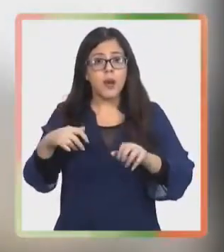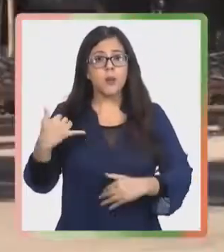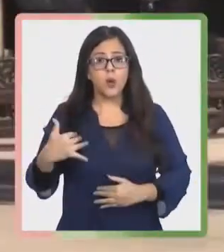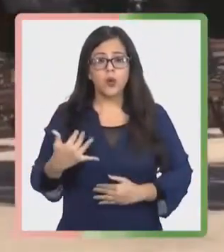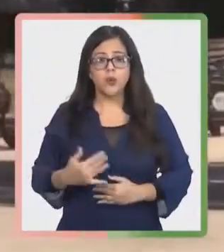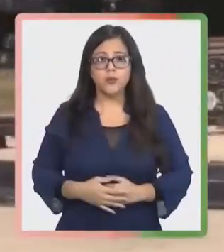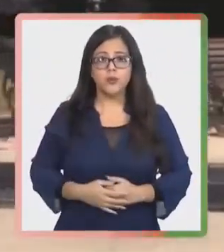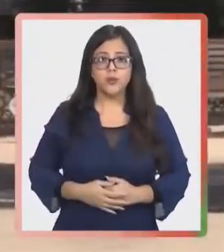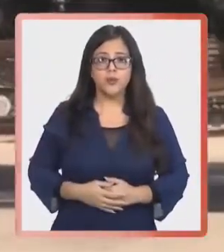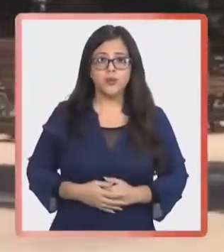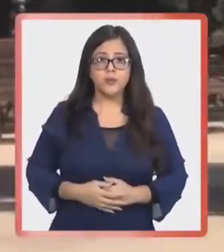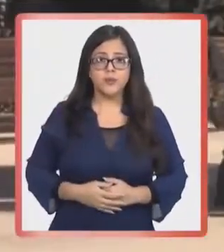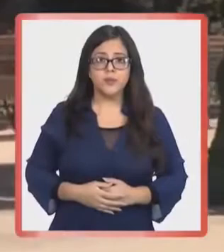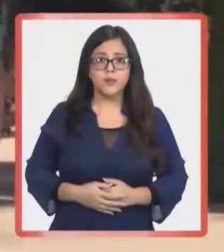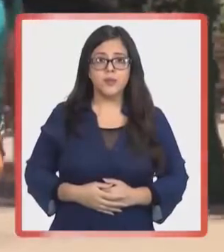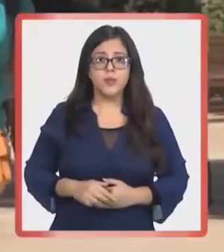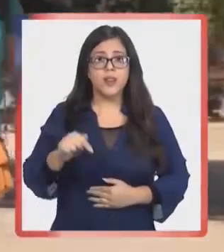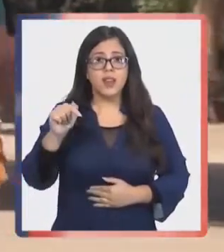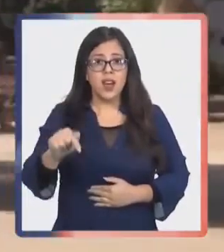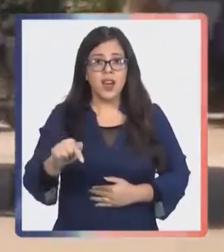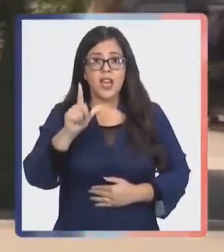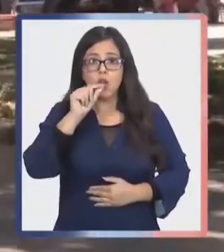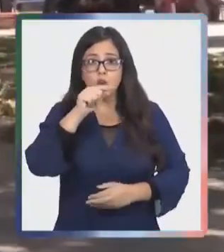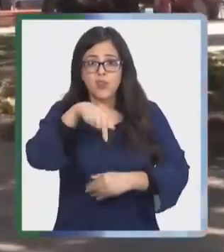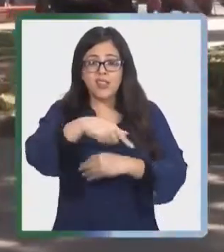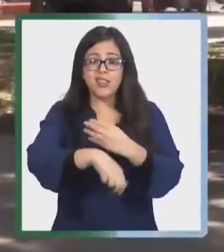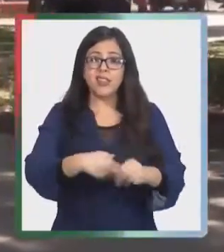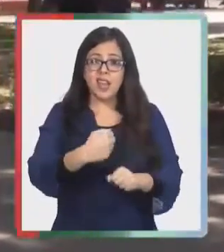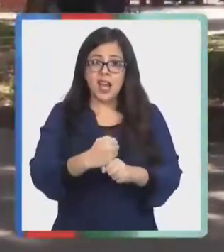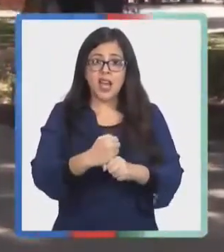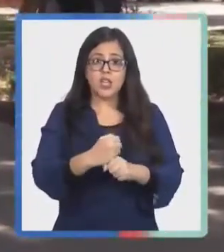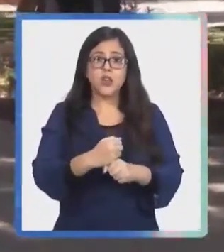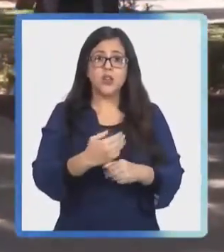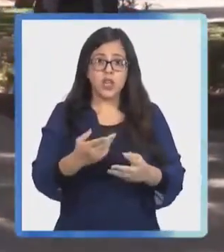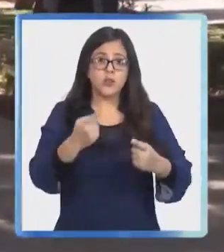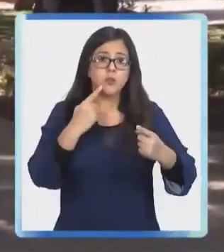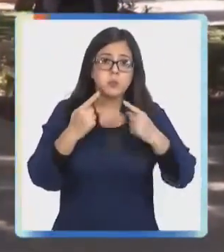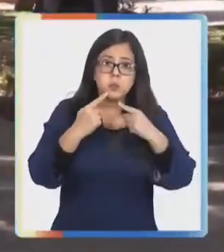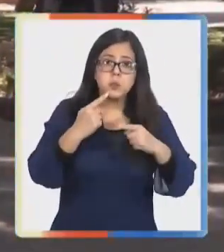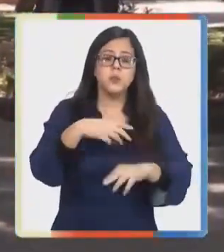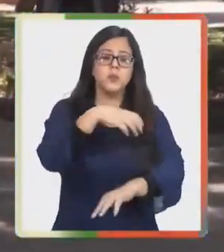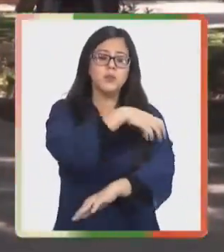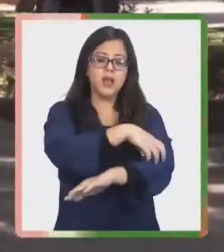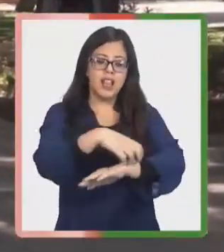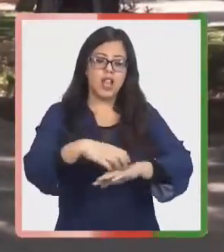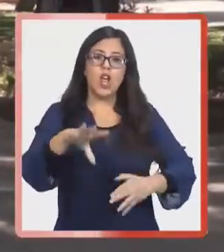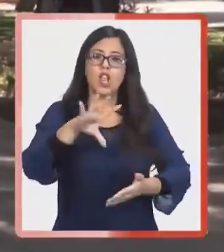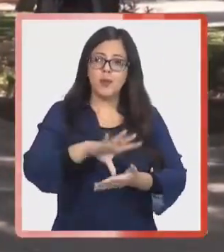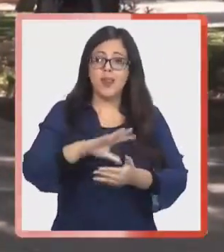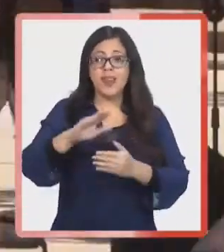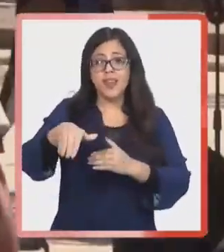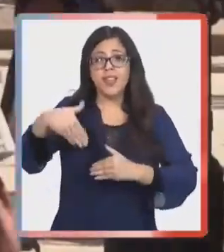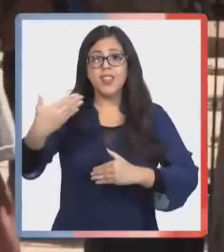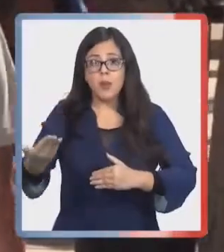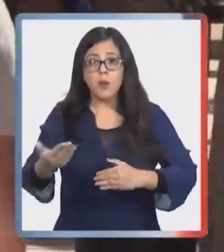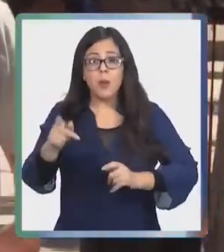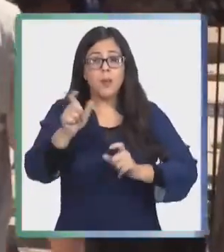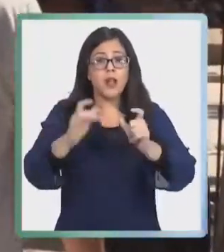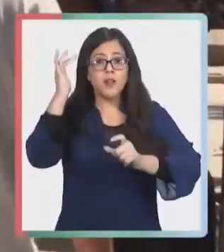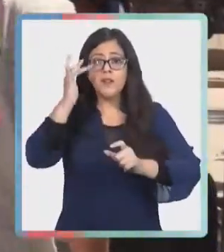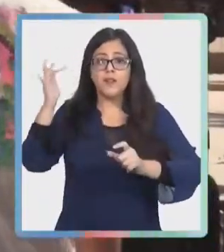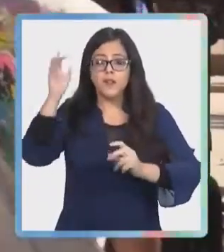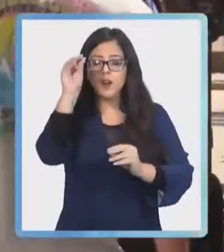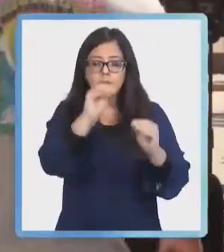emergente. Entre junio y octubre de este año se aplicará la encuesta a lo largo del país. Posteriormente, los expertos